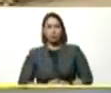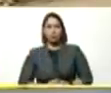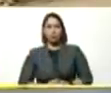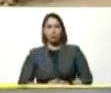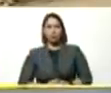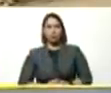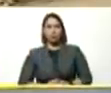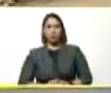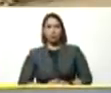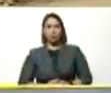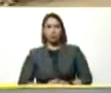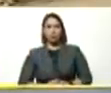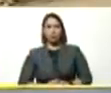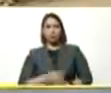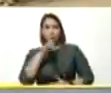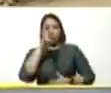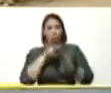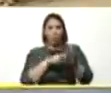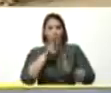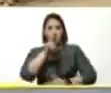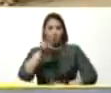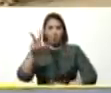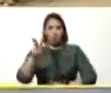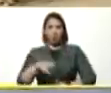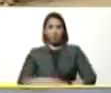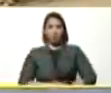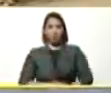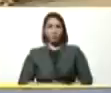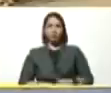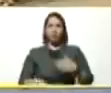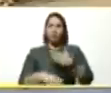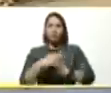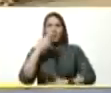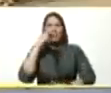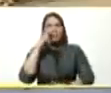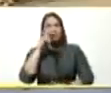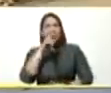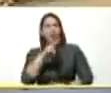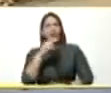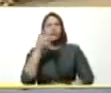Y para el 2022 vayamos visualizando,